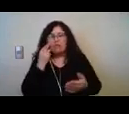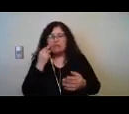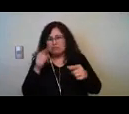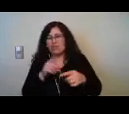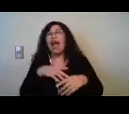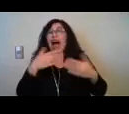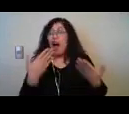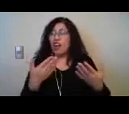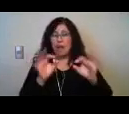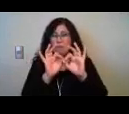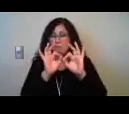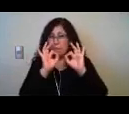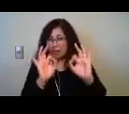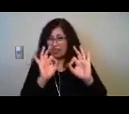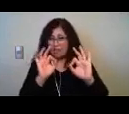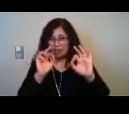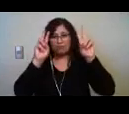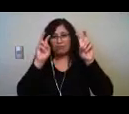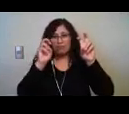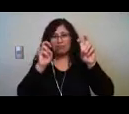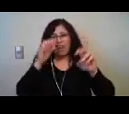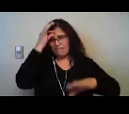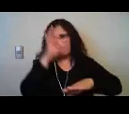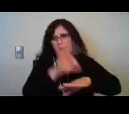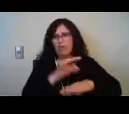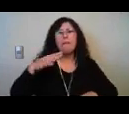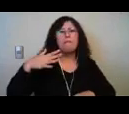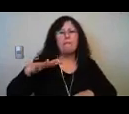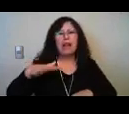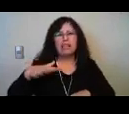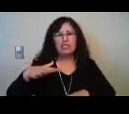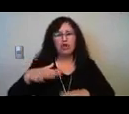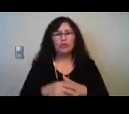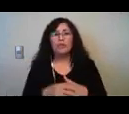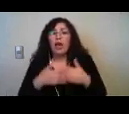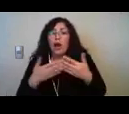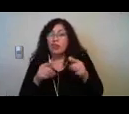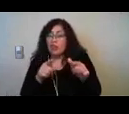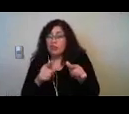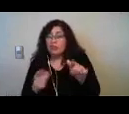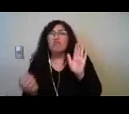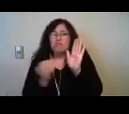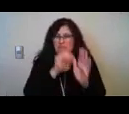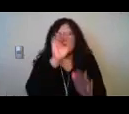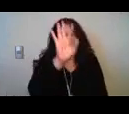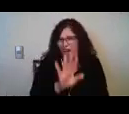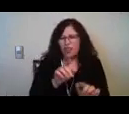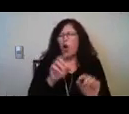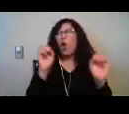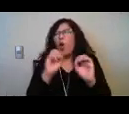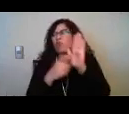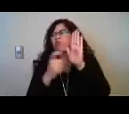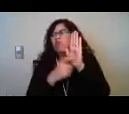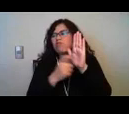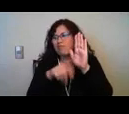de Parkinson, ¿ya? Que es en realidad el cuadro más característico y clínico